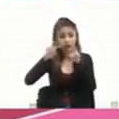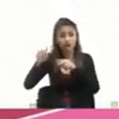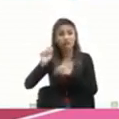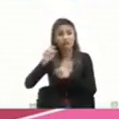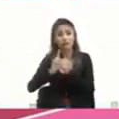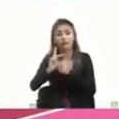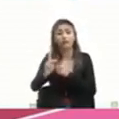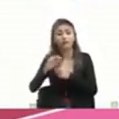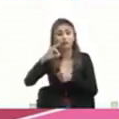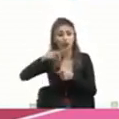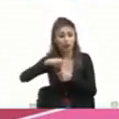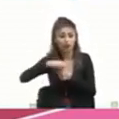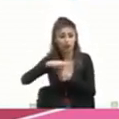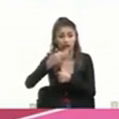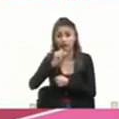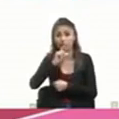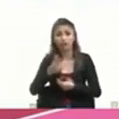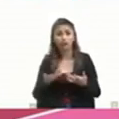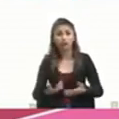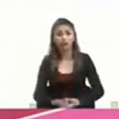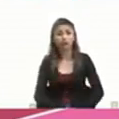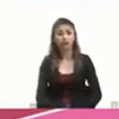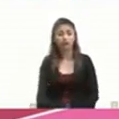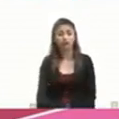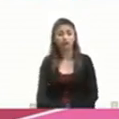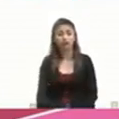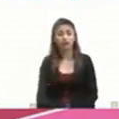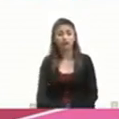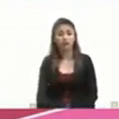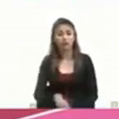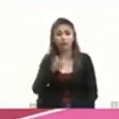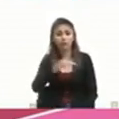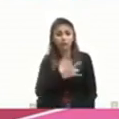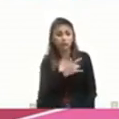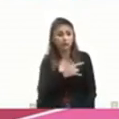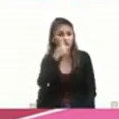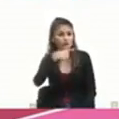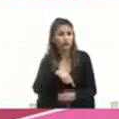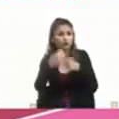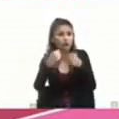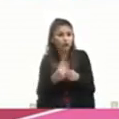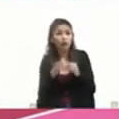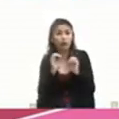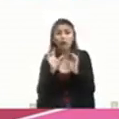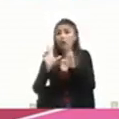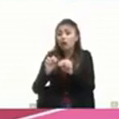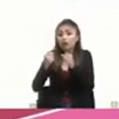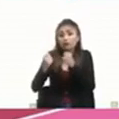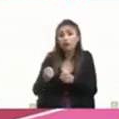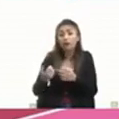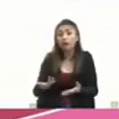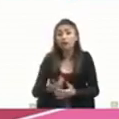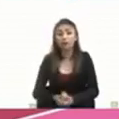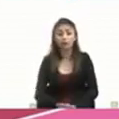electoral y ver si es conveniente o no es